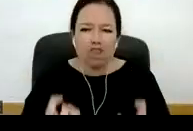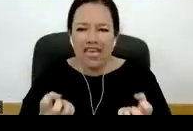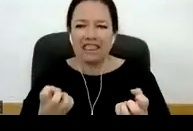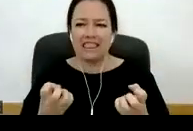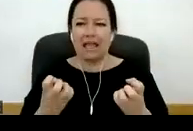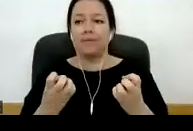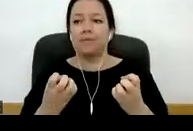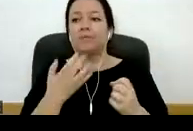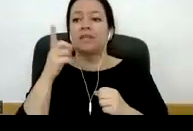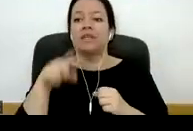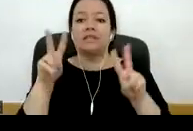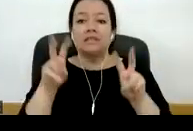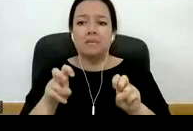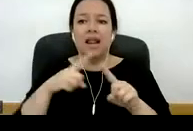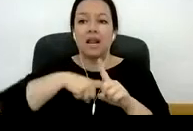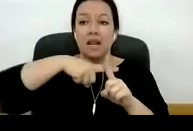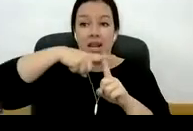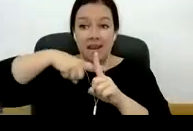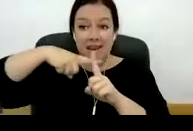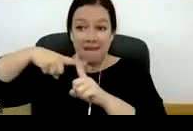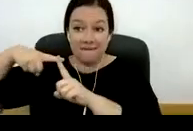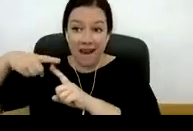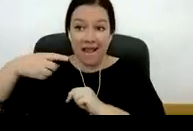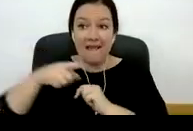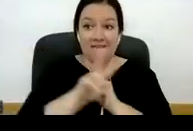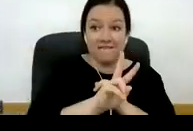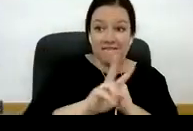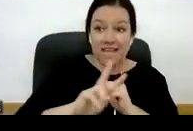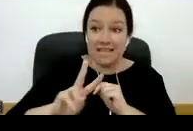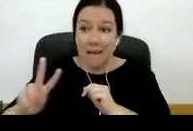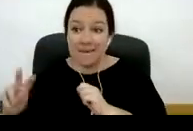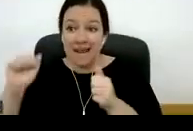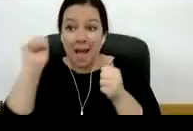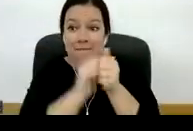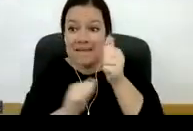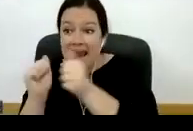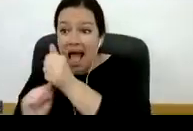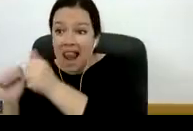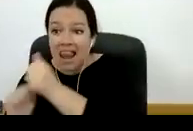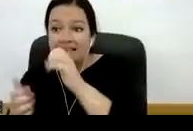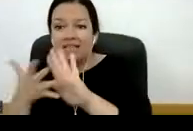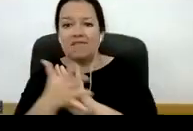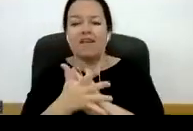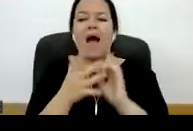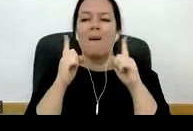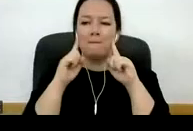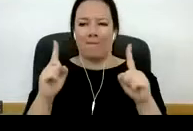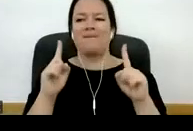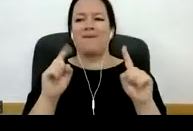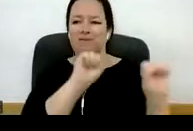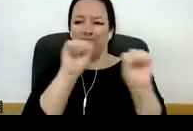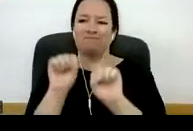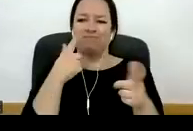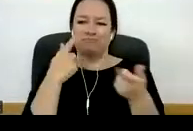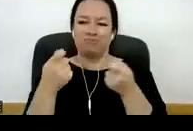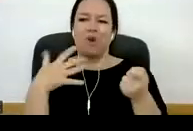decía, correctos niveles de estas vitaminas y estos minerales podría prevenir, en cierta manera, un deterioro